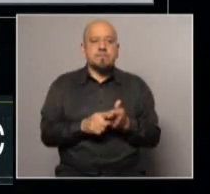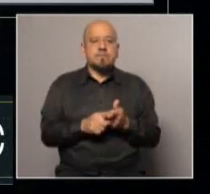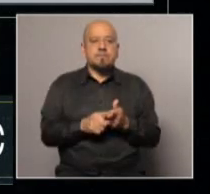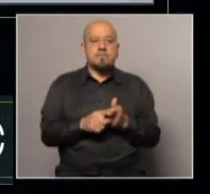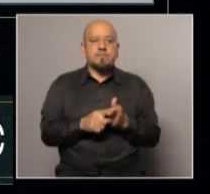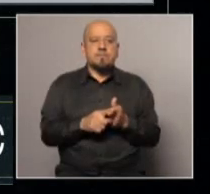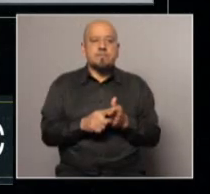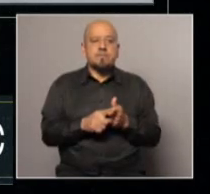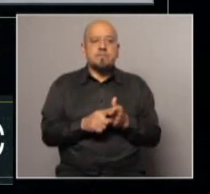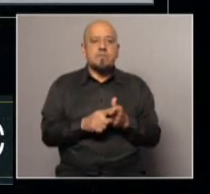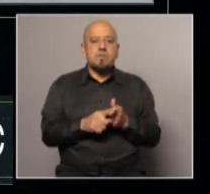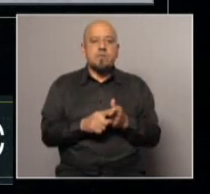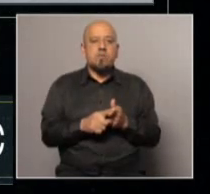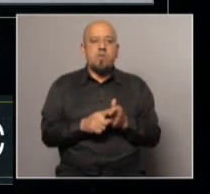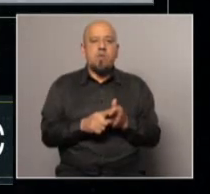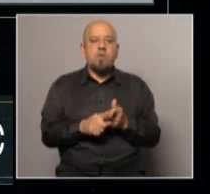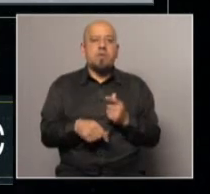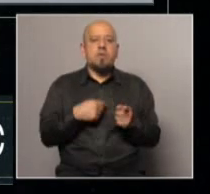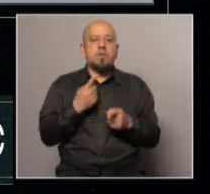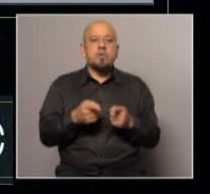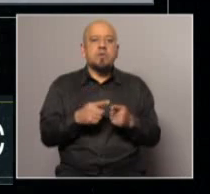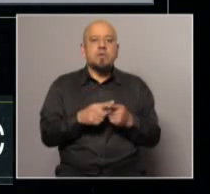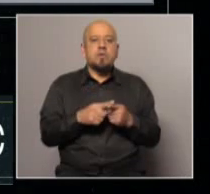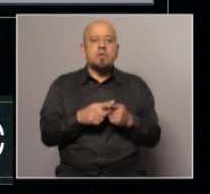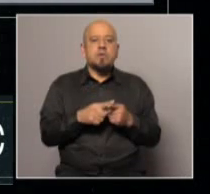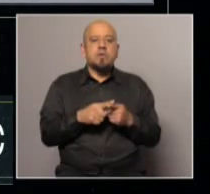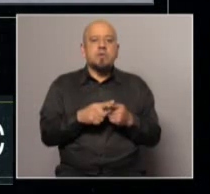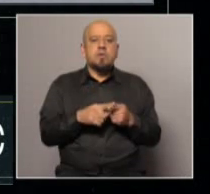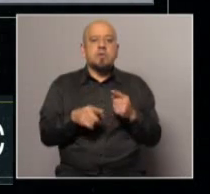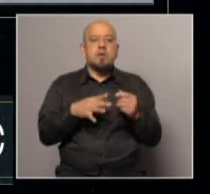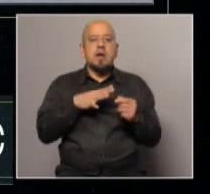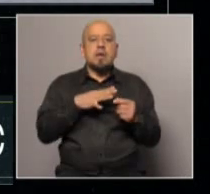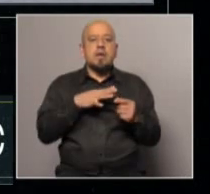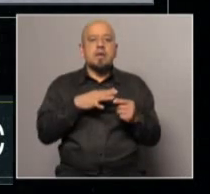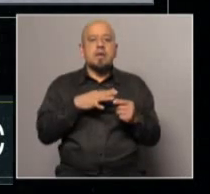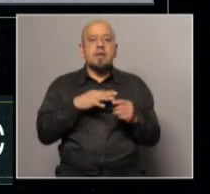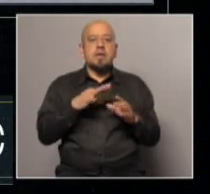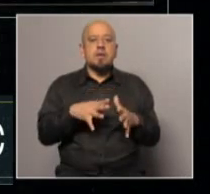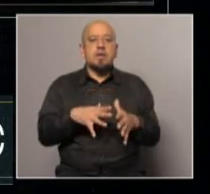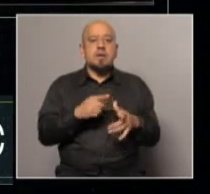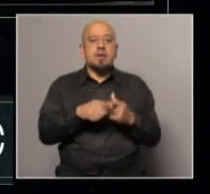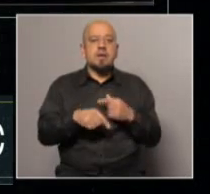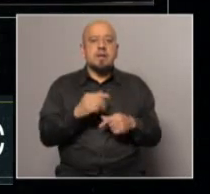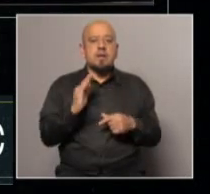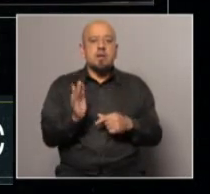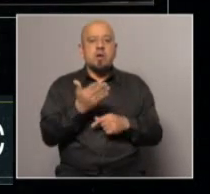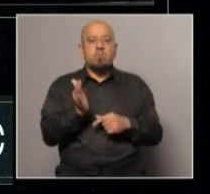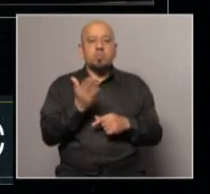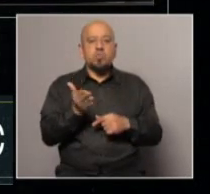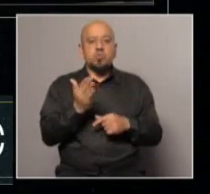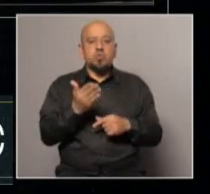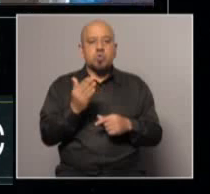después voy a la posibilidad de que hubieran otro tipo de venta. Previo a eso tenemos un cuello de botella, y es que la producción que tenemos de